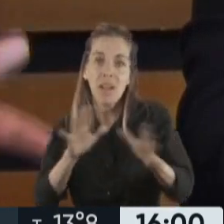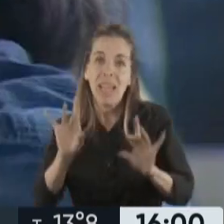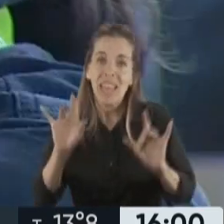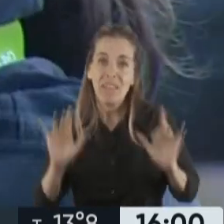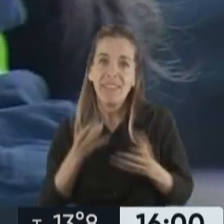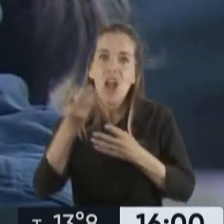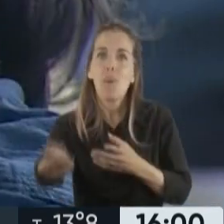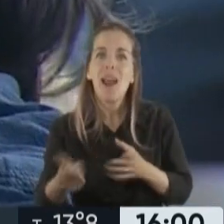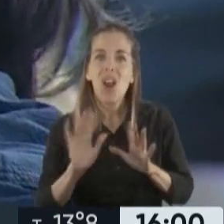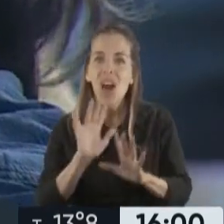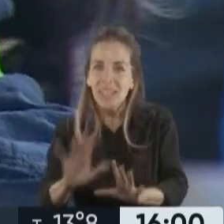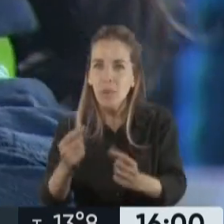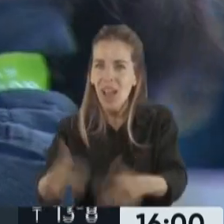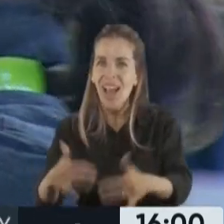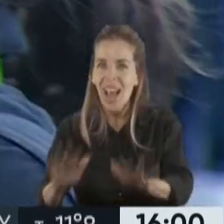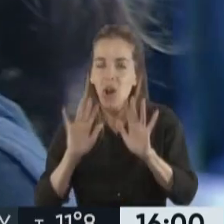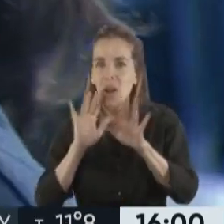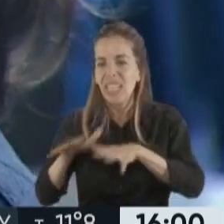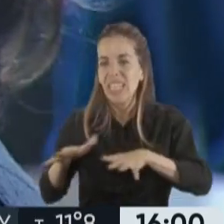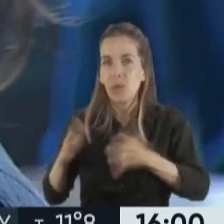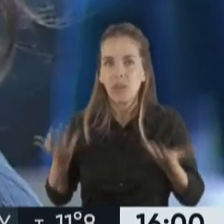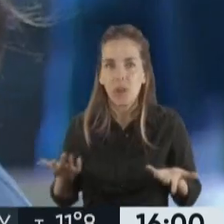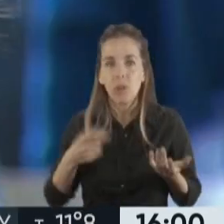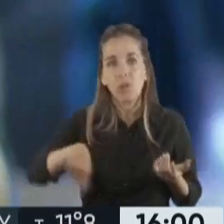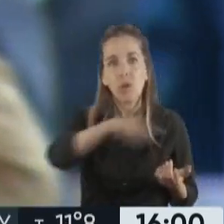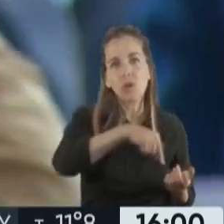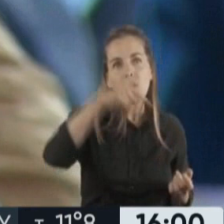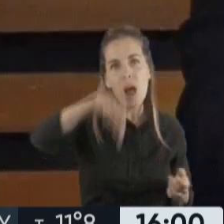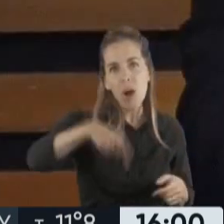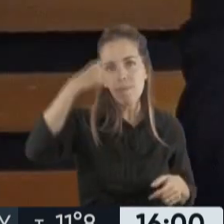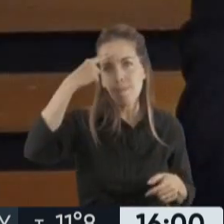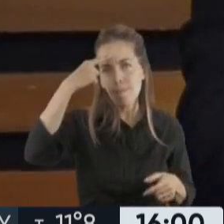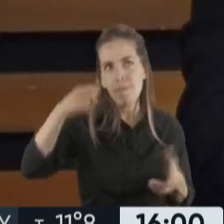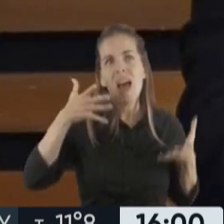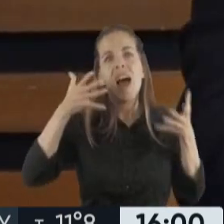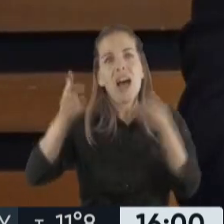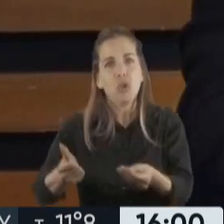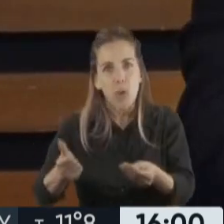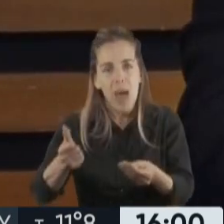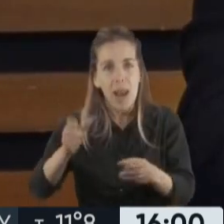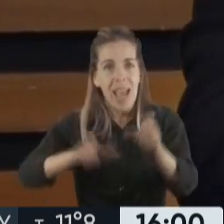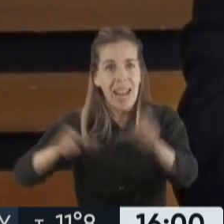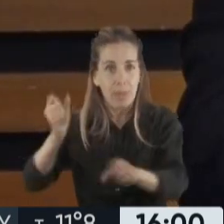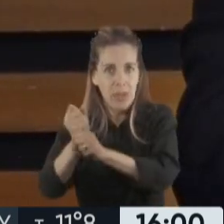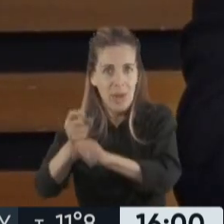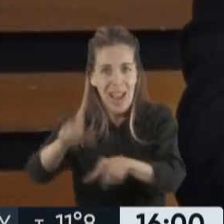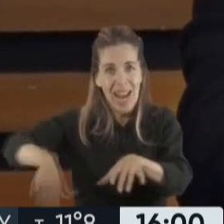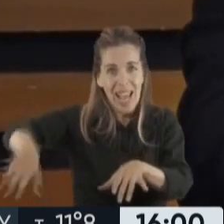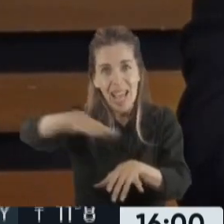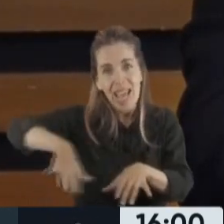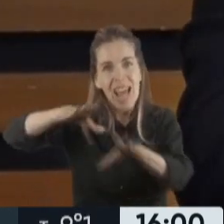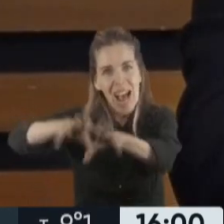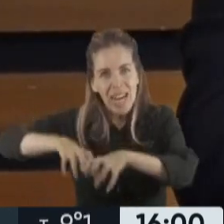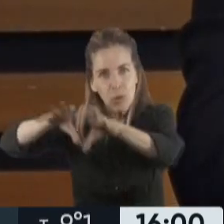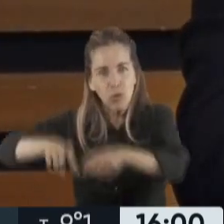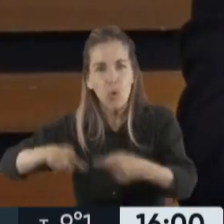en esas condiciones. Y nosotros lo que tenemos que ver es el modo en ayudar a que accedan al tractor. Porque además si accede al